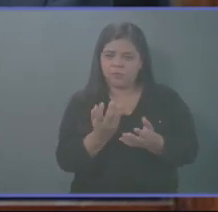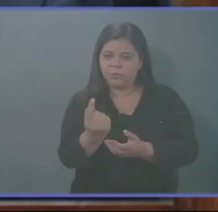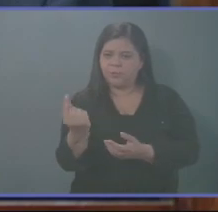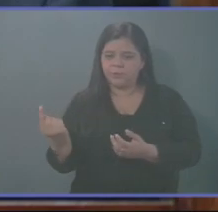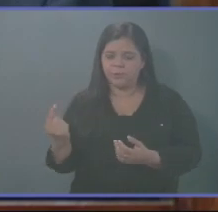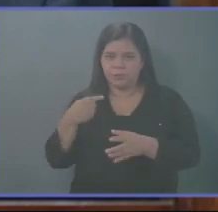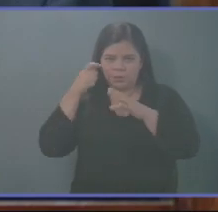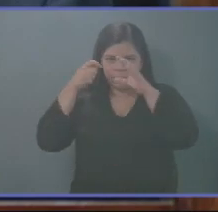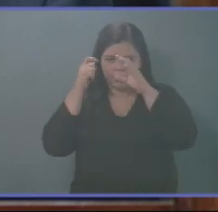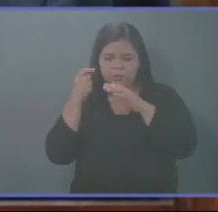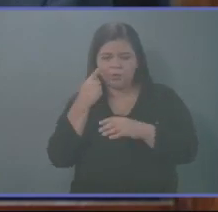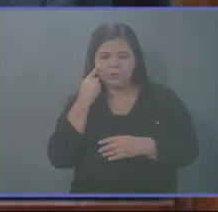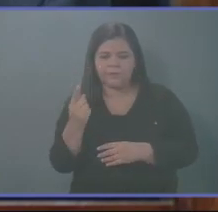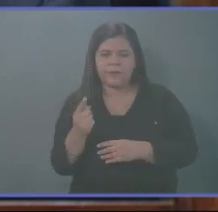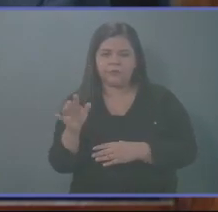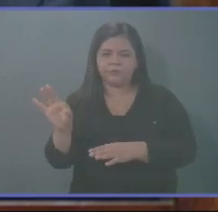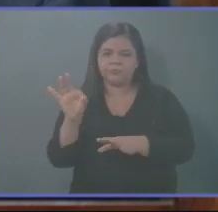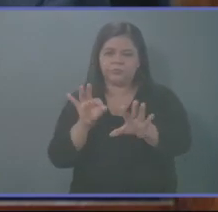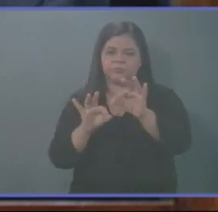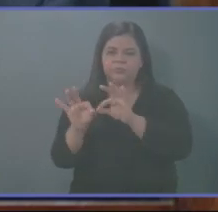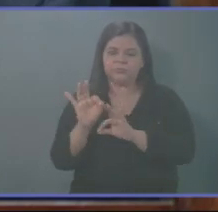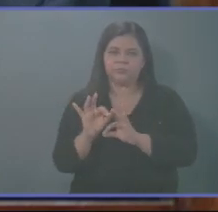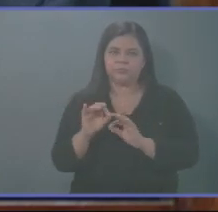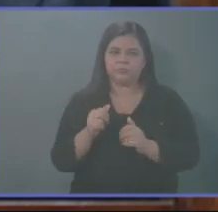las cuales se etiquetan como